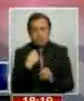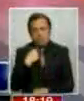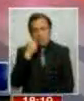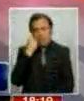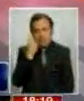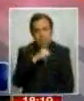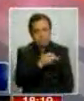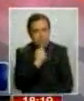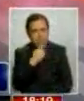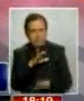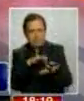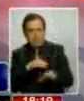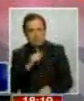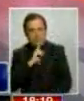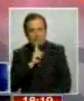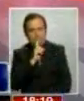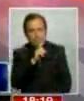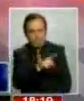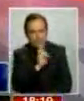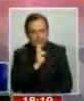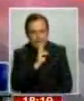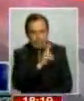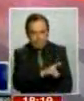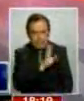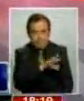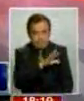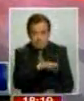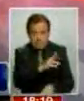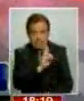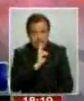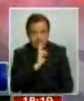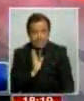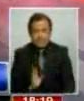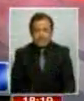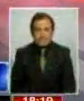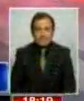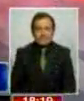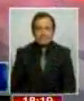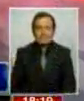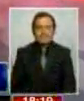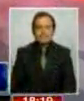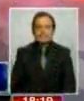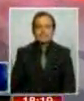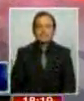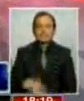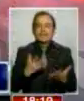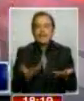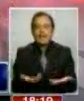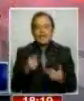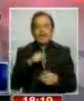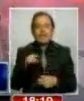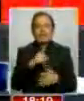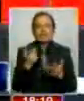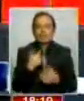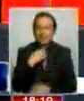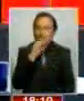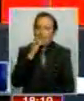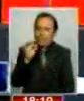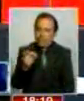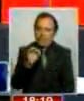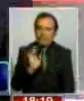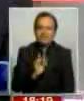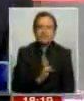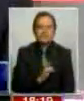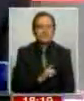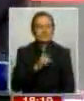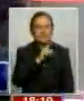tú me dijiste antes que uno se pregunta solo, pero tú me diste la respuesta. Pero hay algunas personas que sí lo necesitan, no todos. Matilde, no todo... Por eso yo le decía Matilde, también